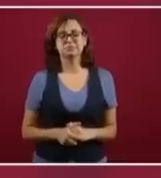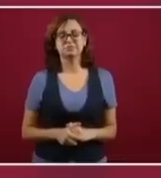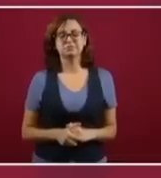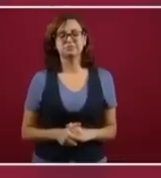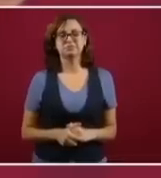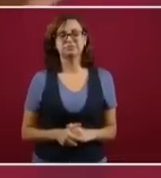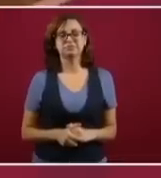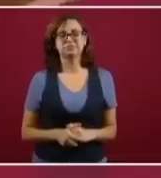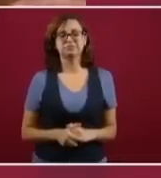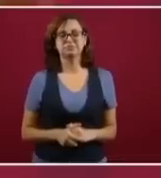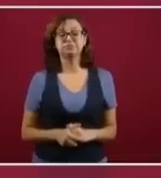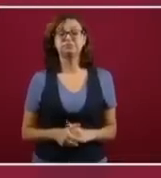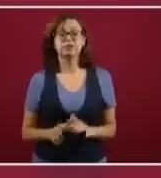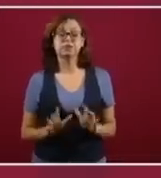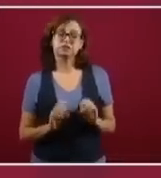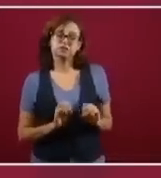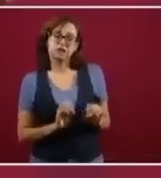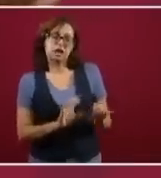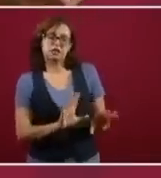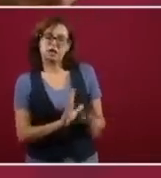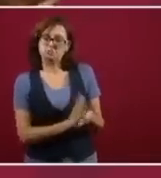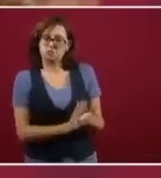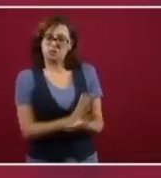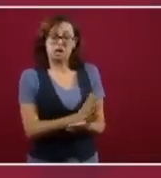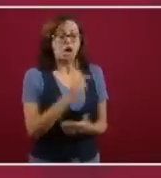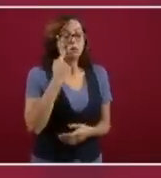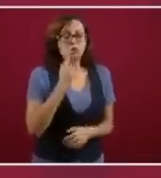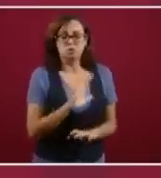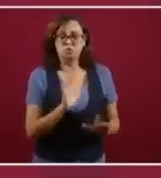Entonces no hay que meterse. Segundo,